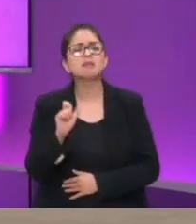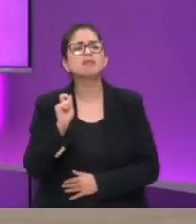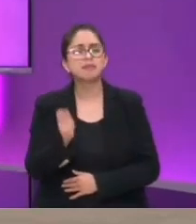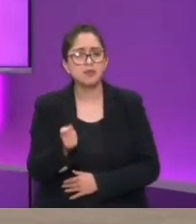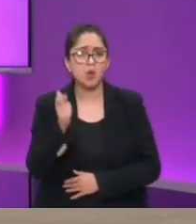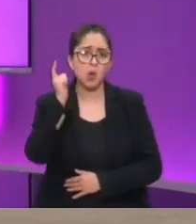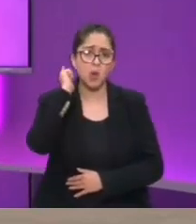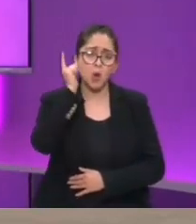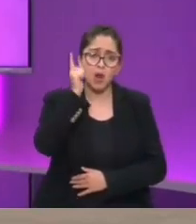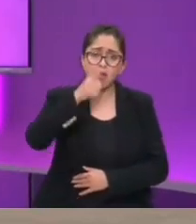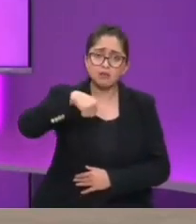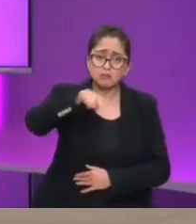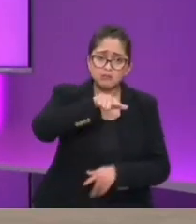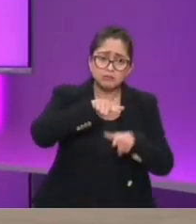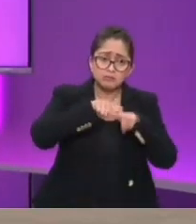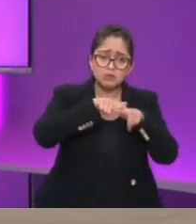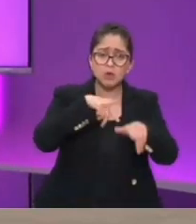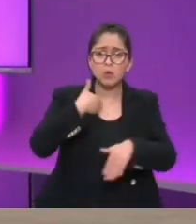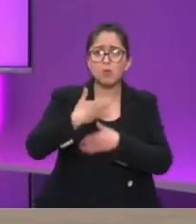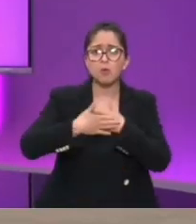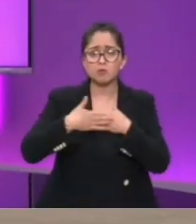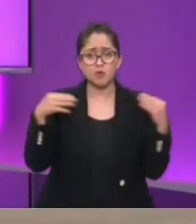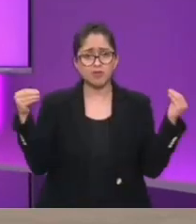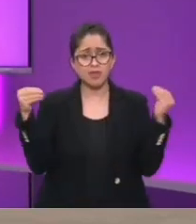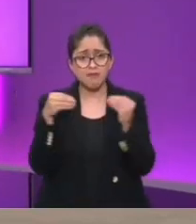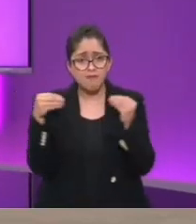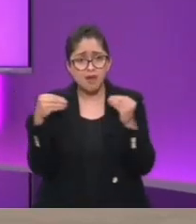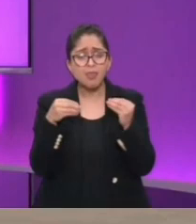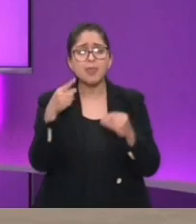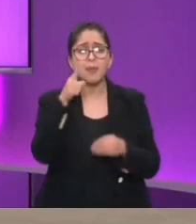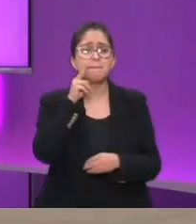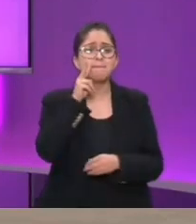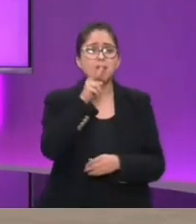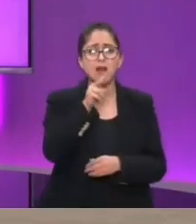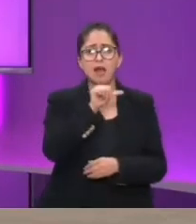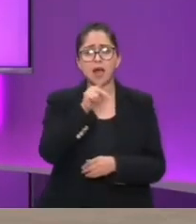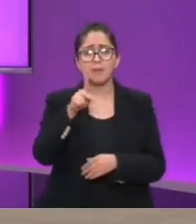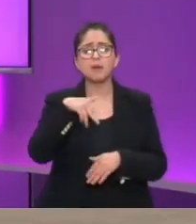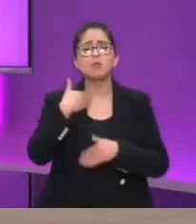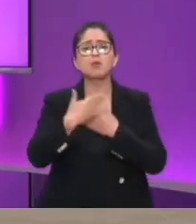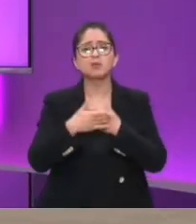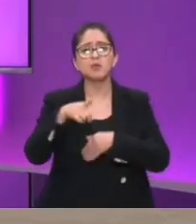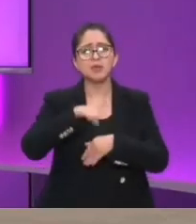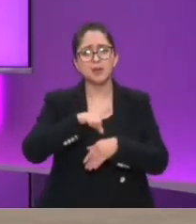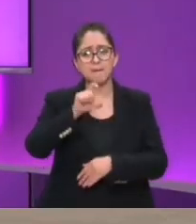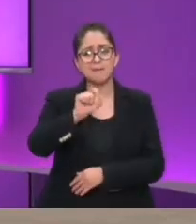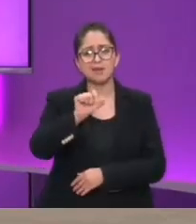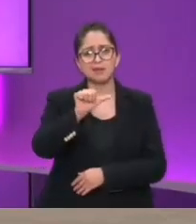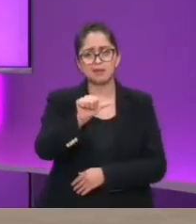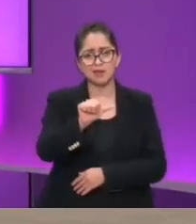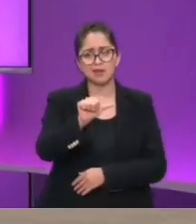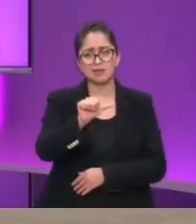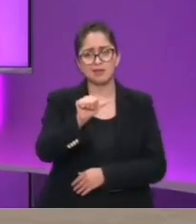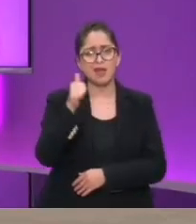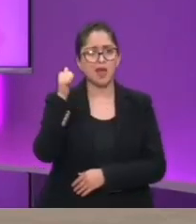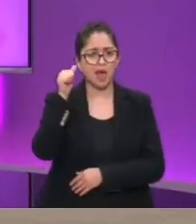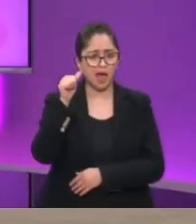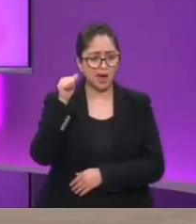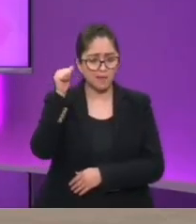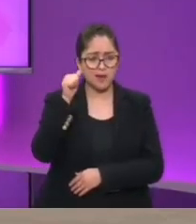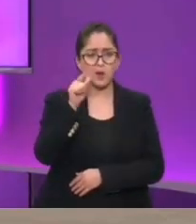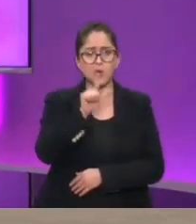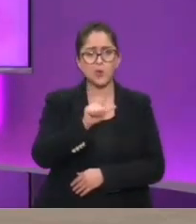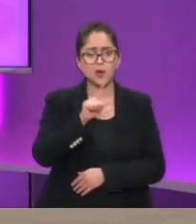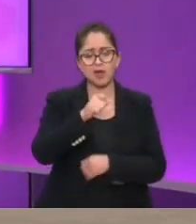nos invita a seguir con los próximos debates de plataformas. El siguiente se llevará a cabo el lunes 26 de abril